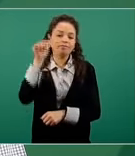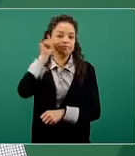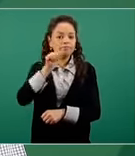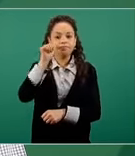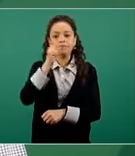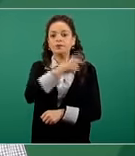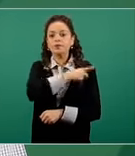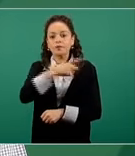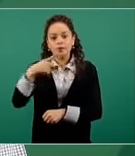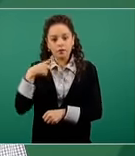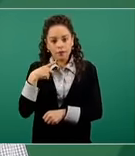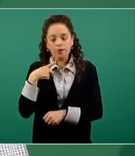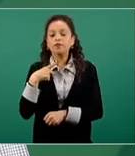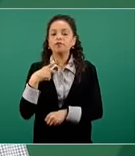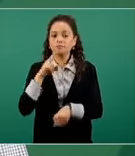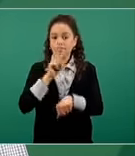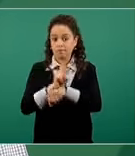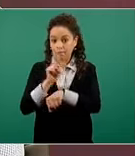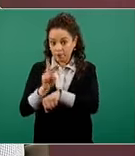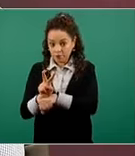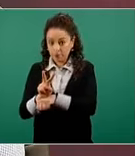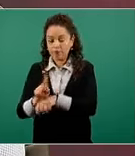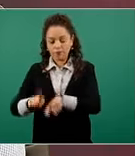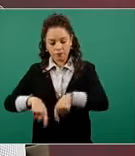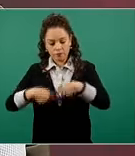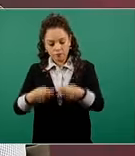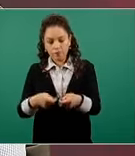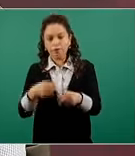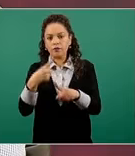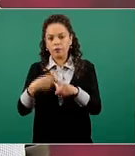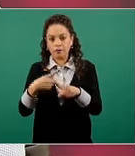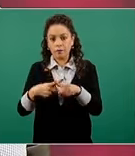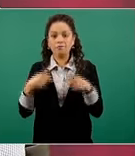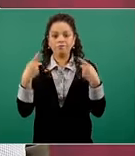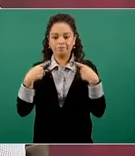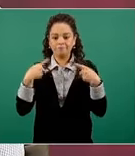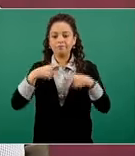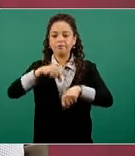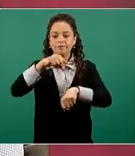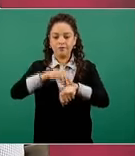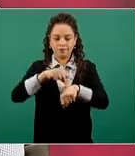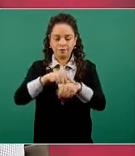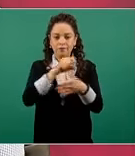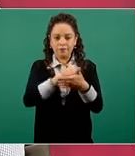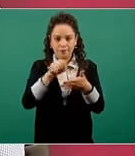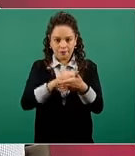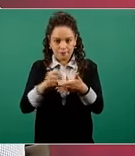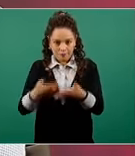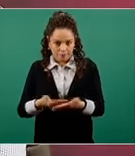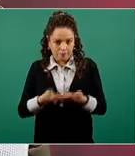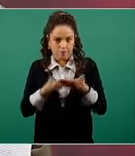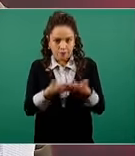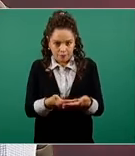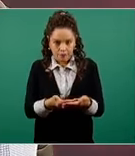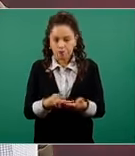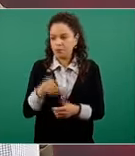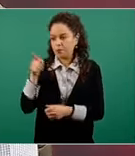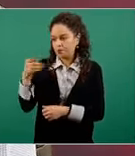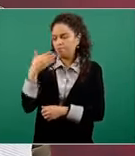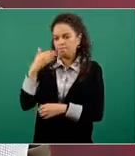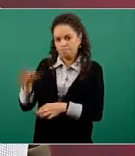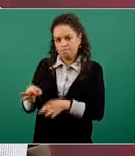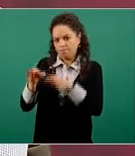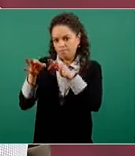la prescripción, supervisión de un profesional de la salud debidamente acreditado y capacitado, y además en